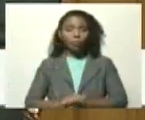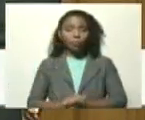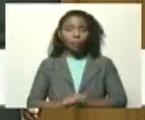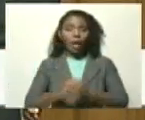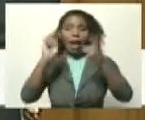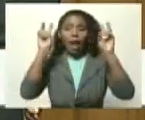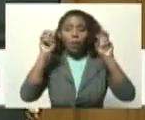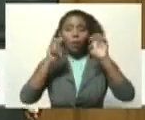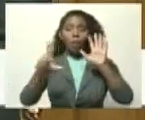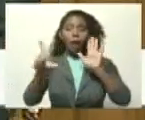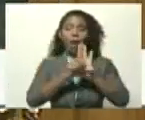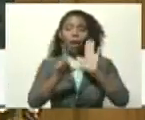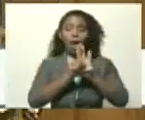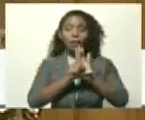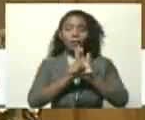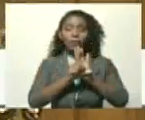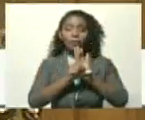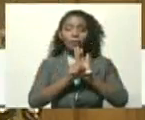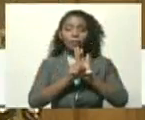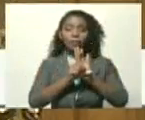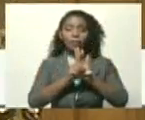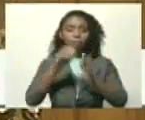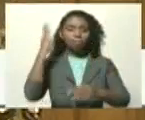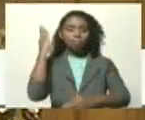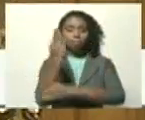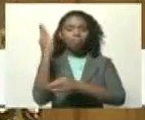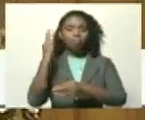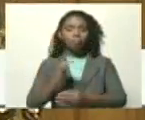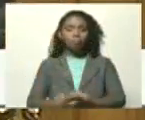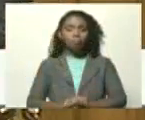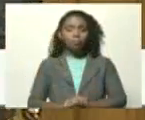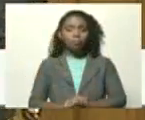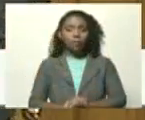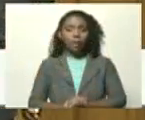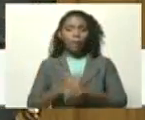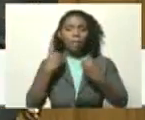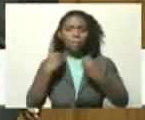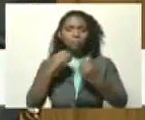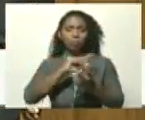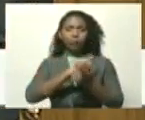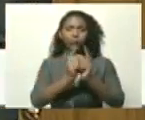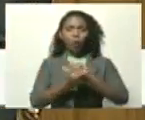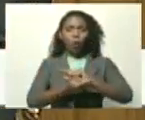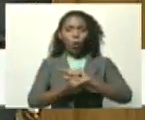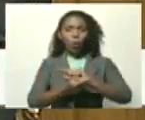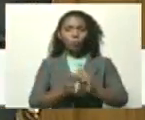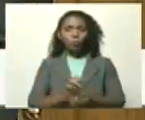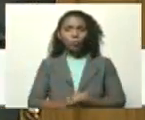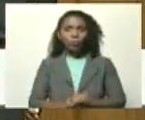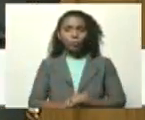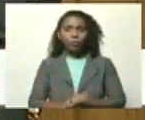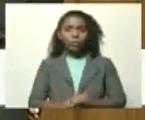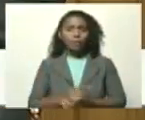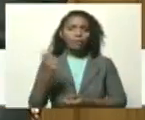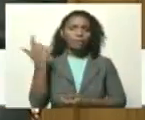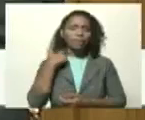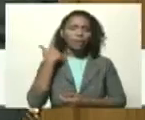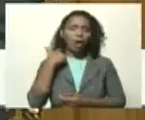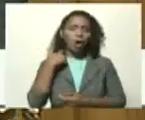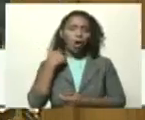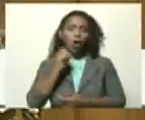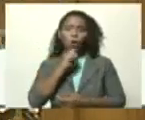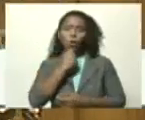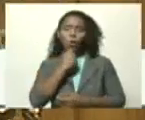nueva ley orgánica penal para sustituir al antiguo Código